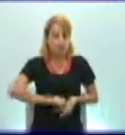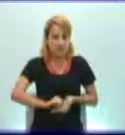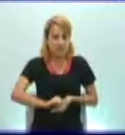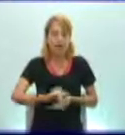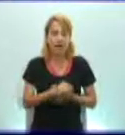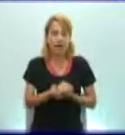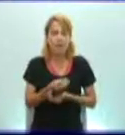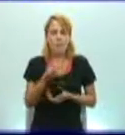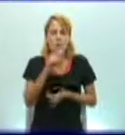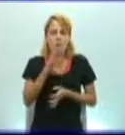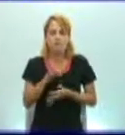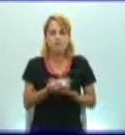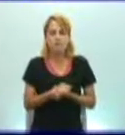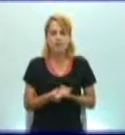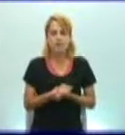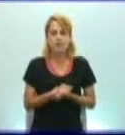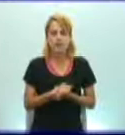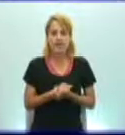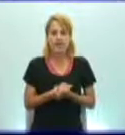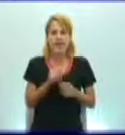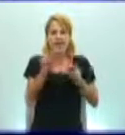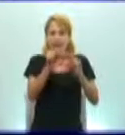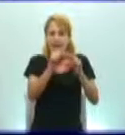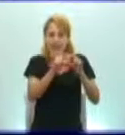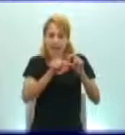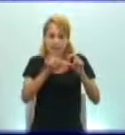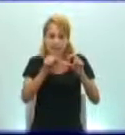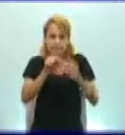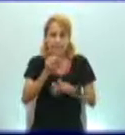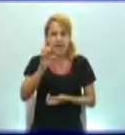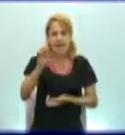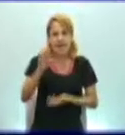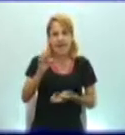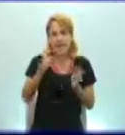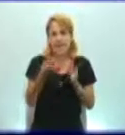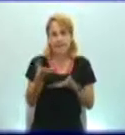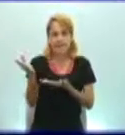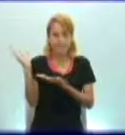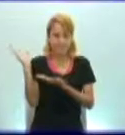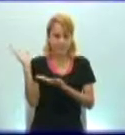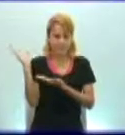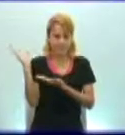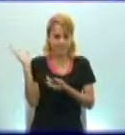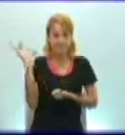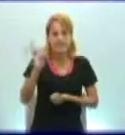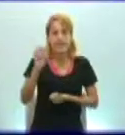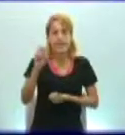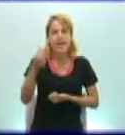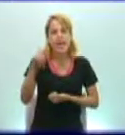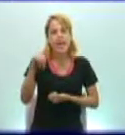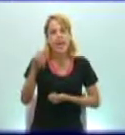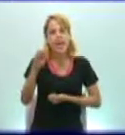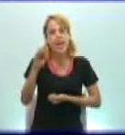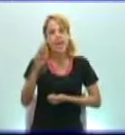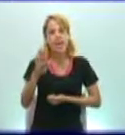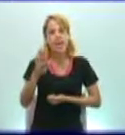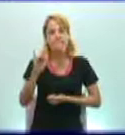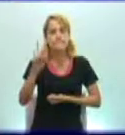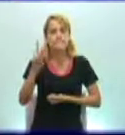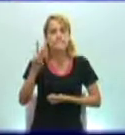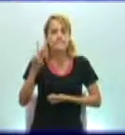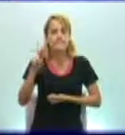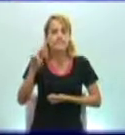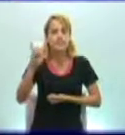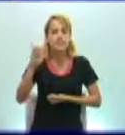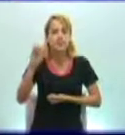ser embrionales, que es la mayoría de plantas tienen raíz embrional, es decir, que nacen de la radícula del embrión que